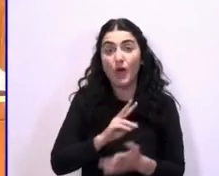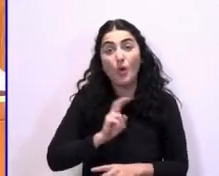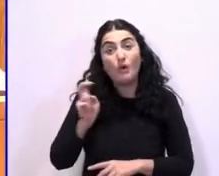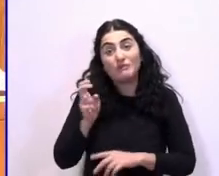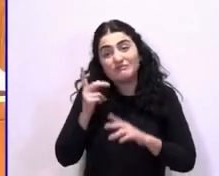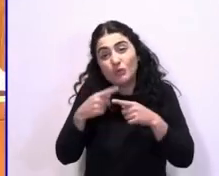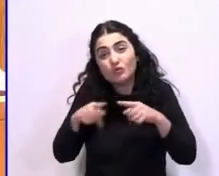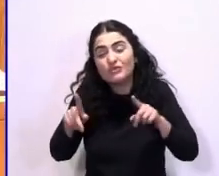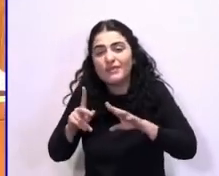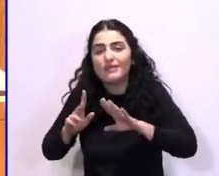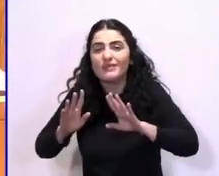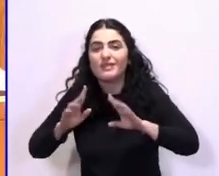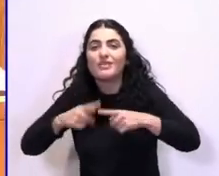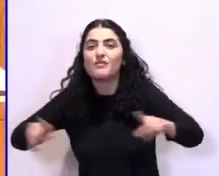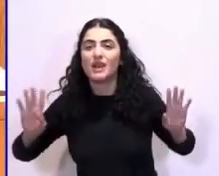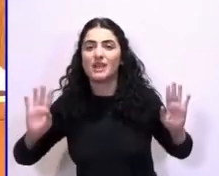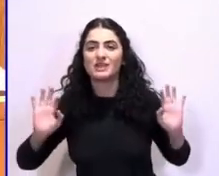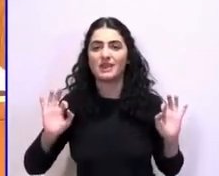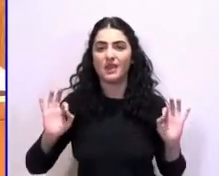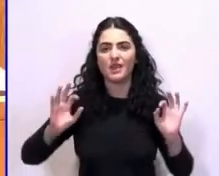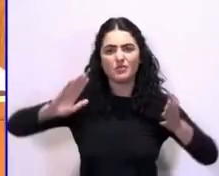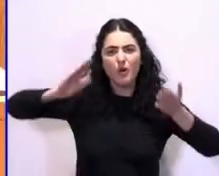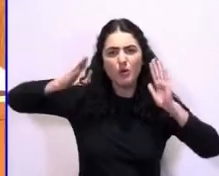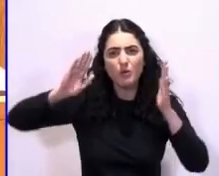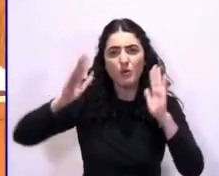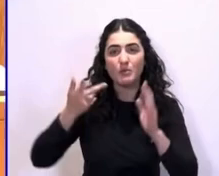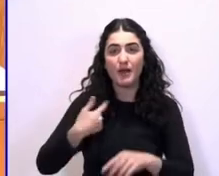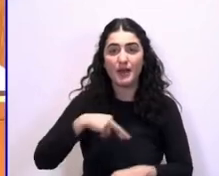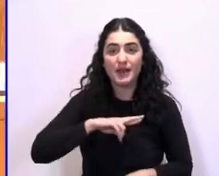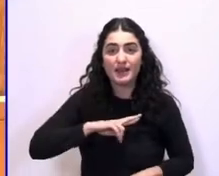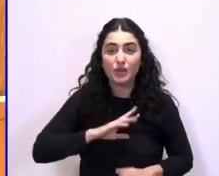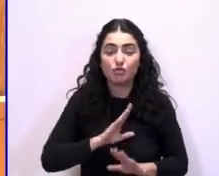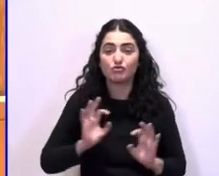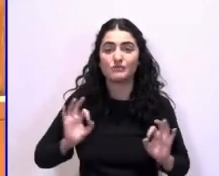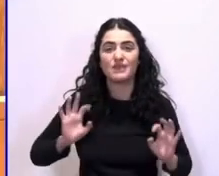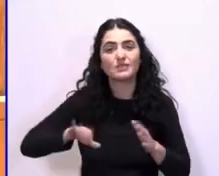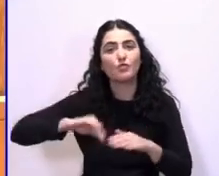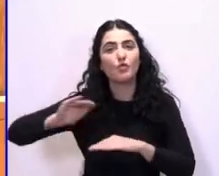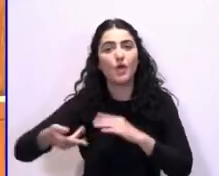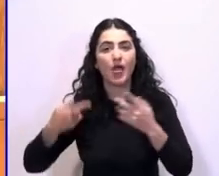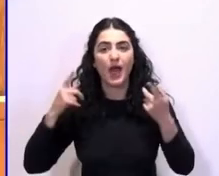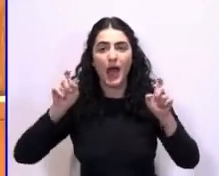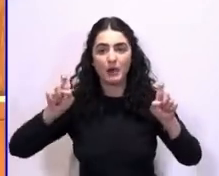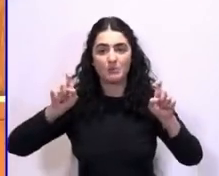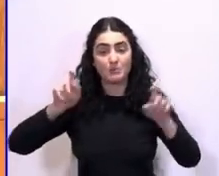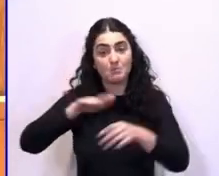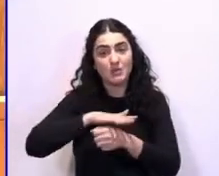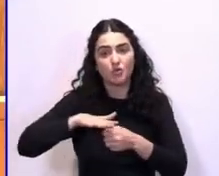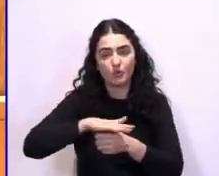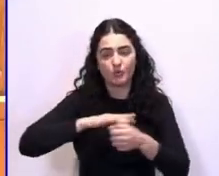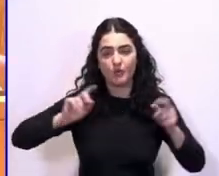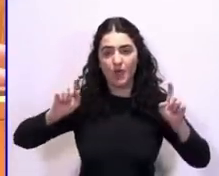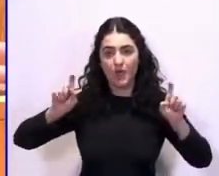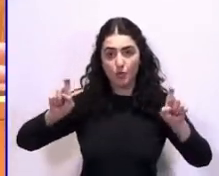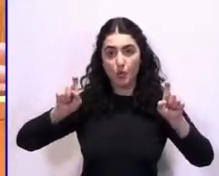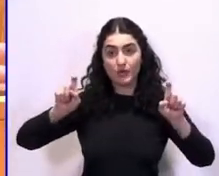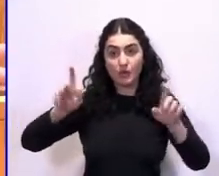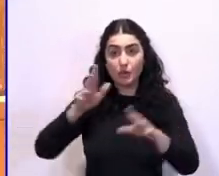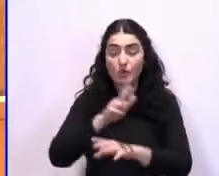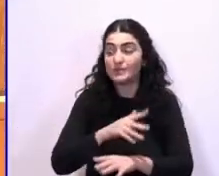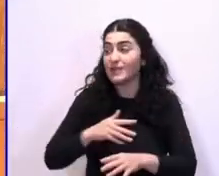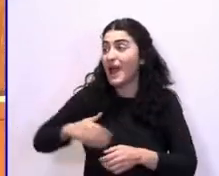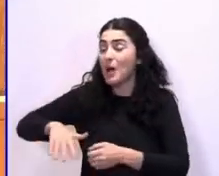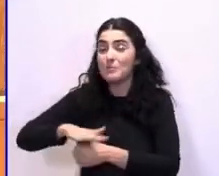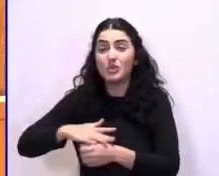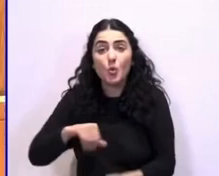que deberá ser impulsado, en todo caso, fuera del ámbito educativo, en el ámbito más personal e